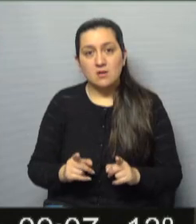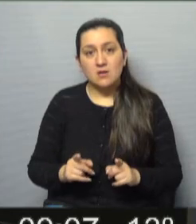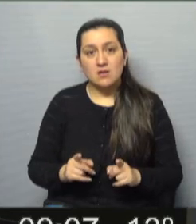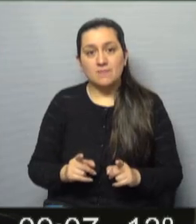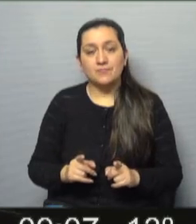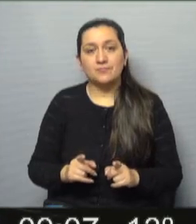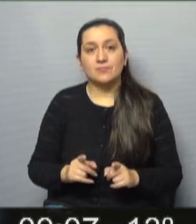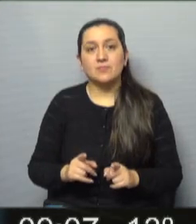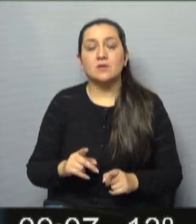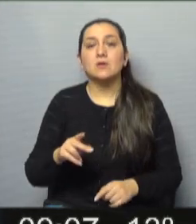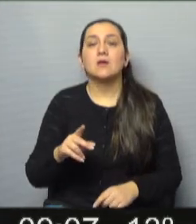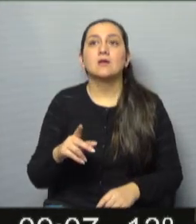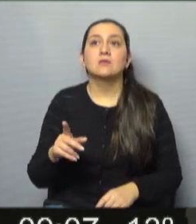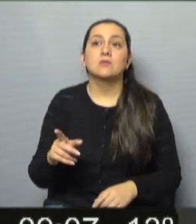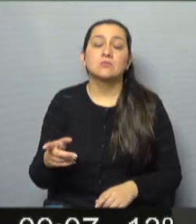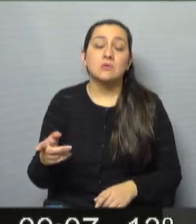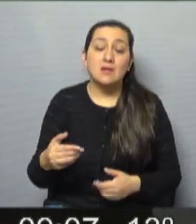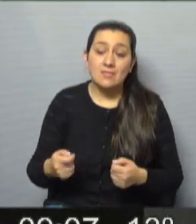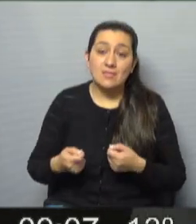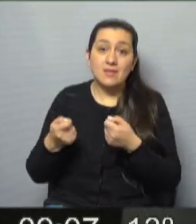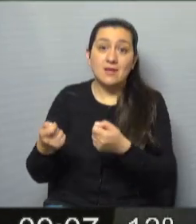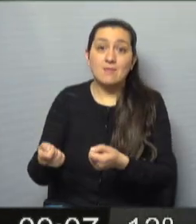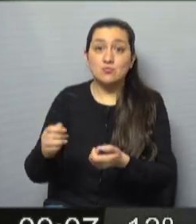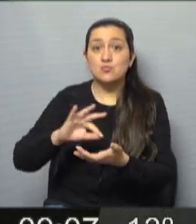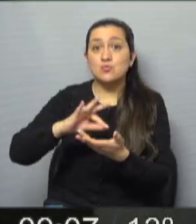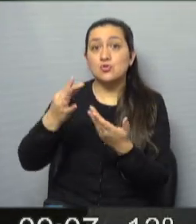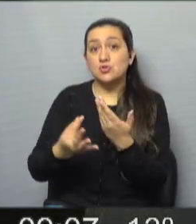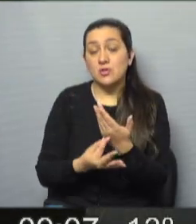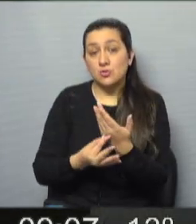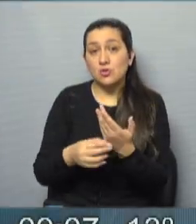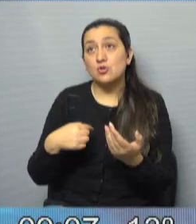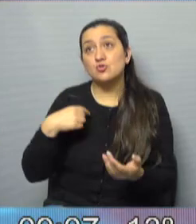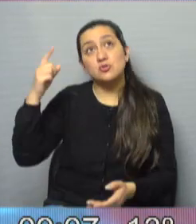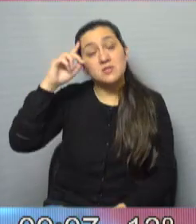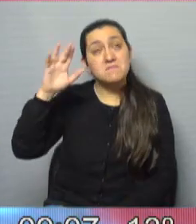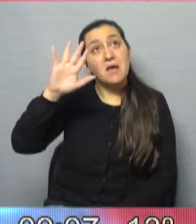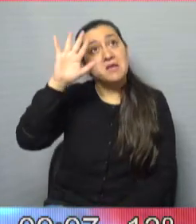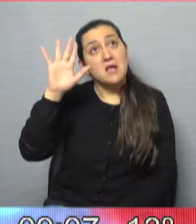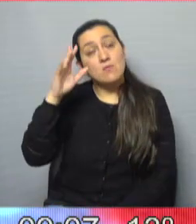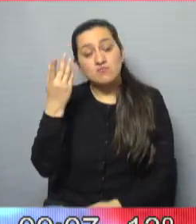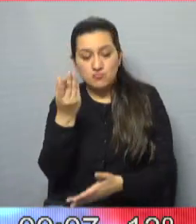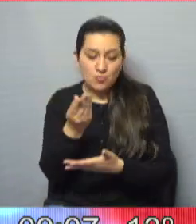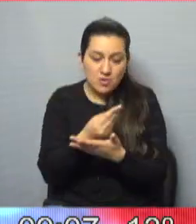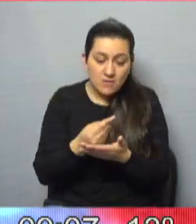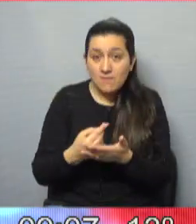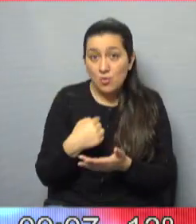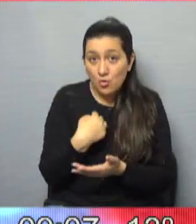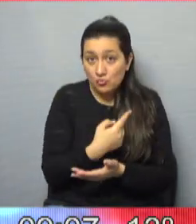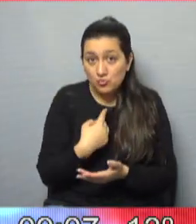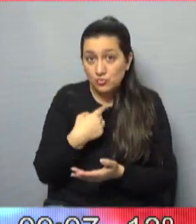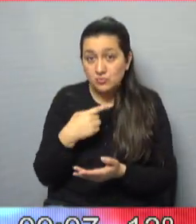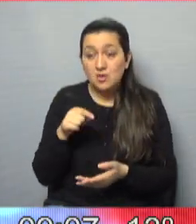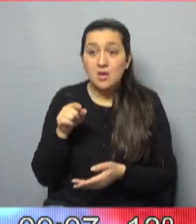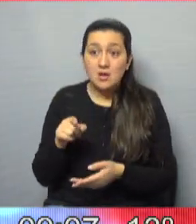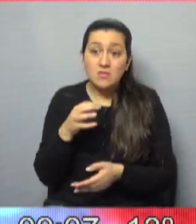no bien asumió, nos recibió, le entregamos un proyecto que habíamos imaginado un poco nosotros, quedó a estudiarlo y